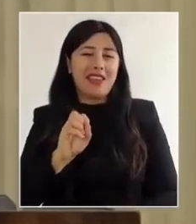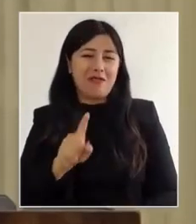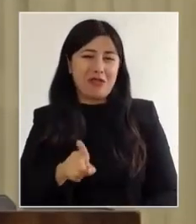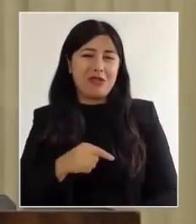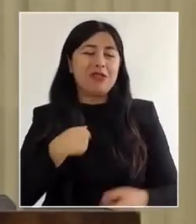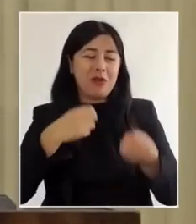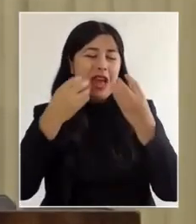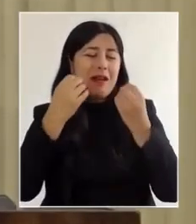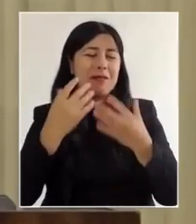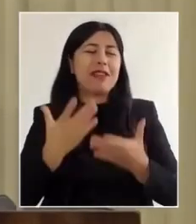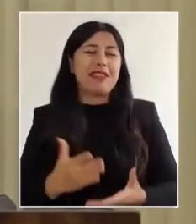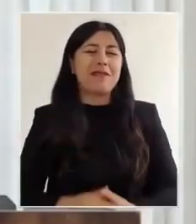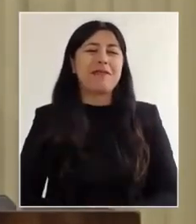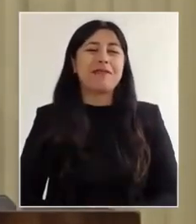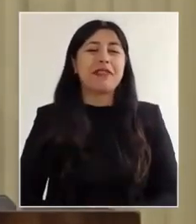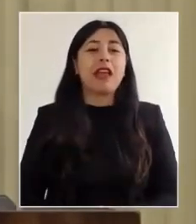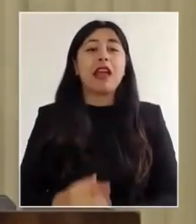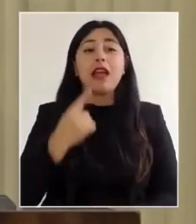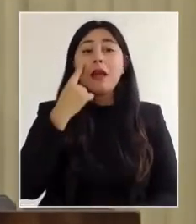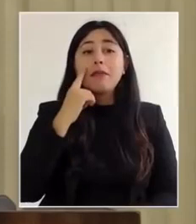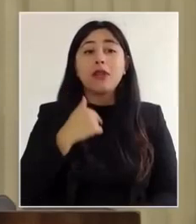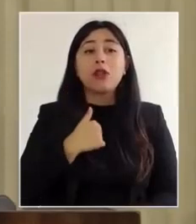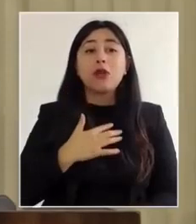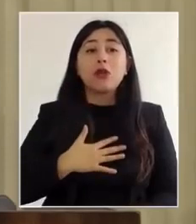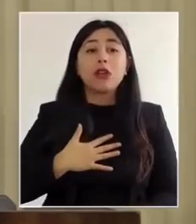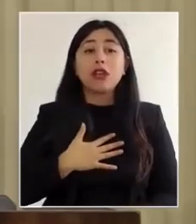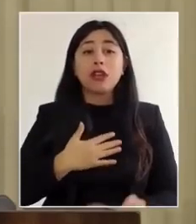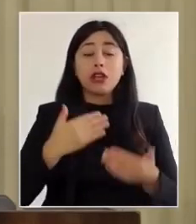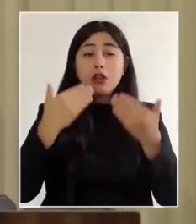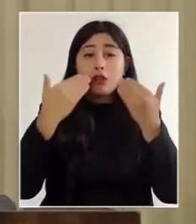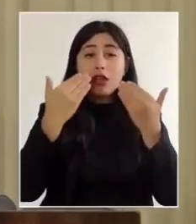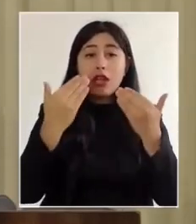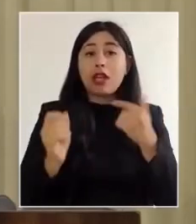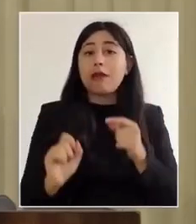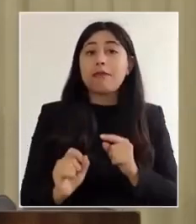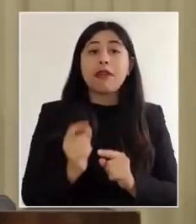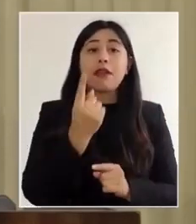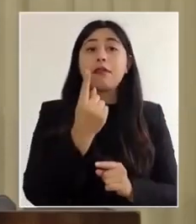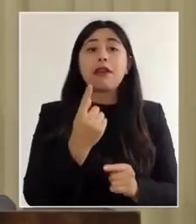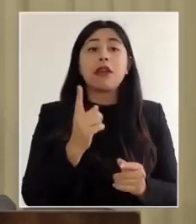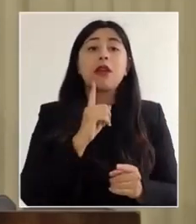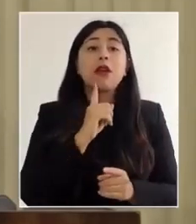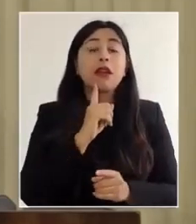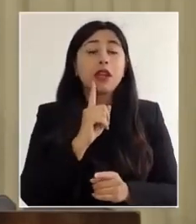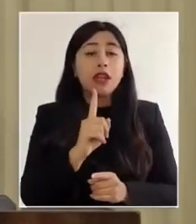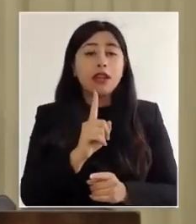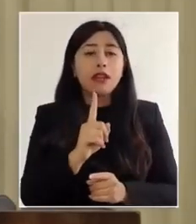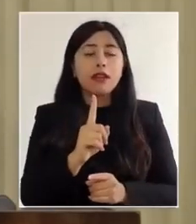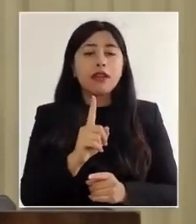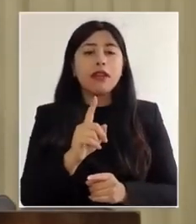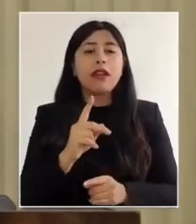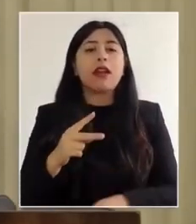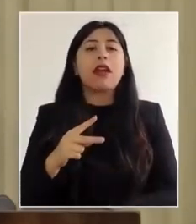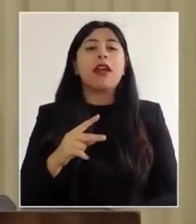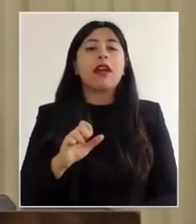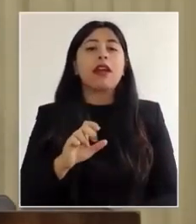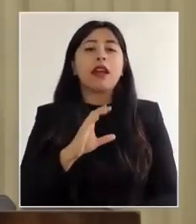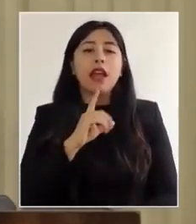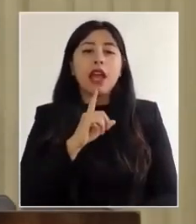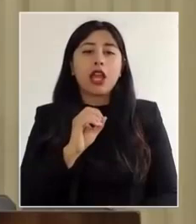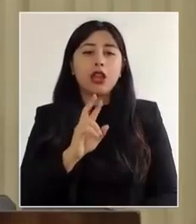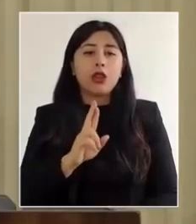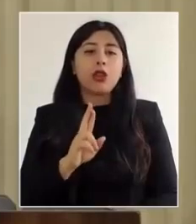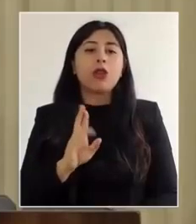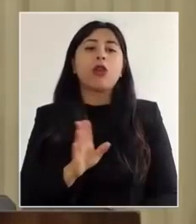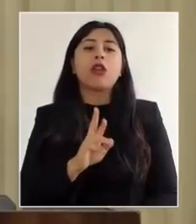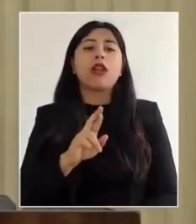pero quiero saludar Antes que todo aquí esta Esther Rivera gajardo hermana